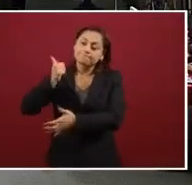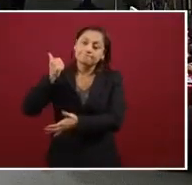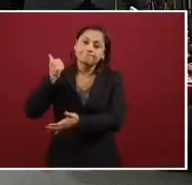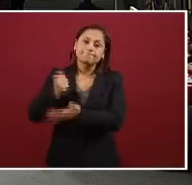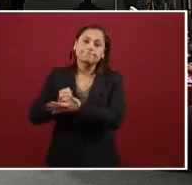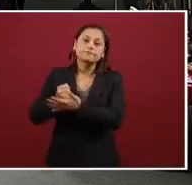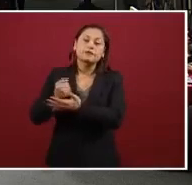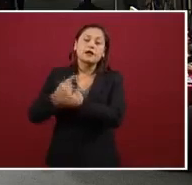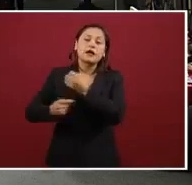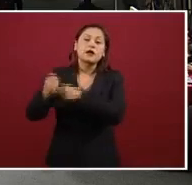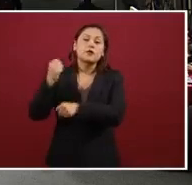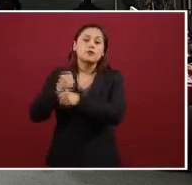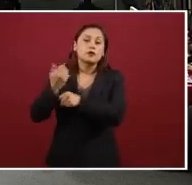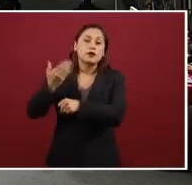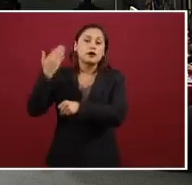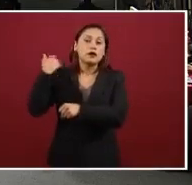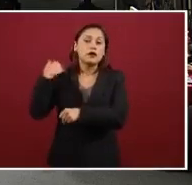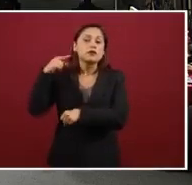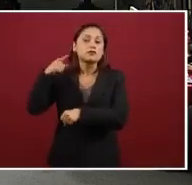pasado.